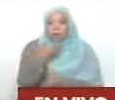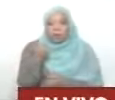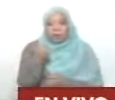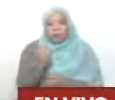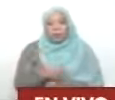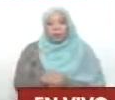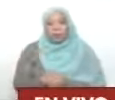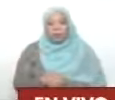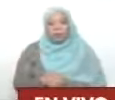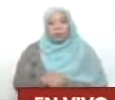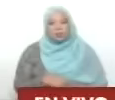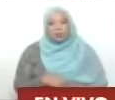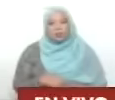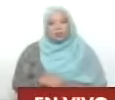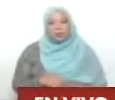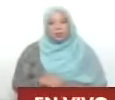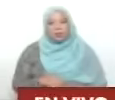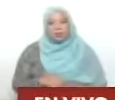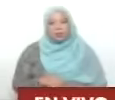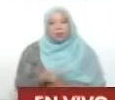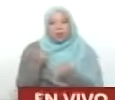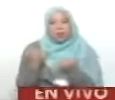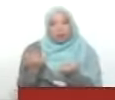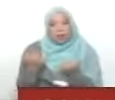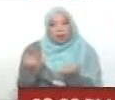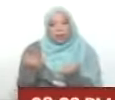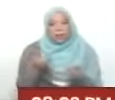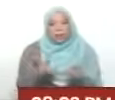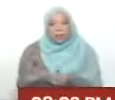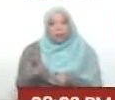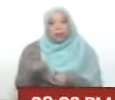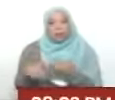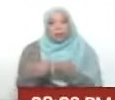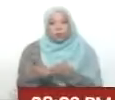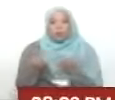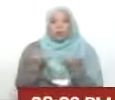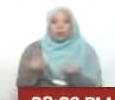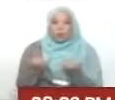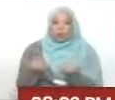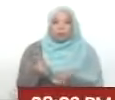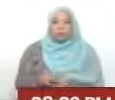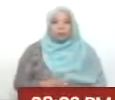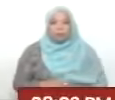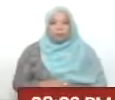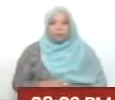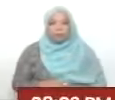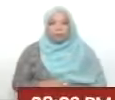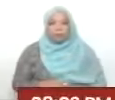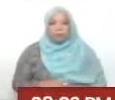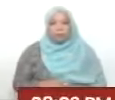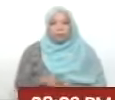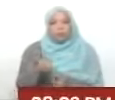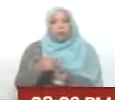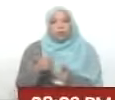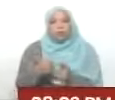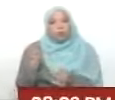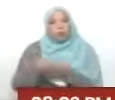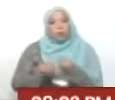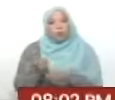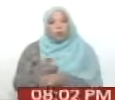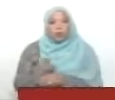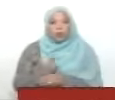ya. Es para allá y para allá. Por eso entonces que aceleré.